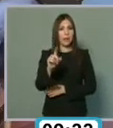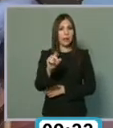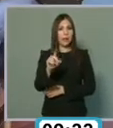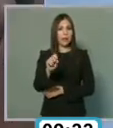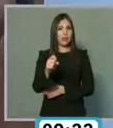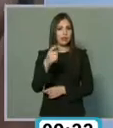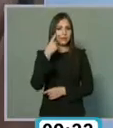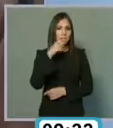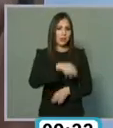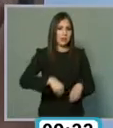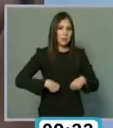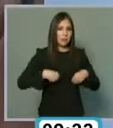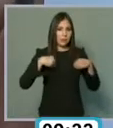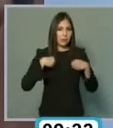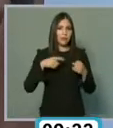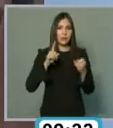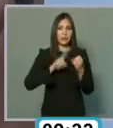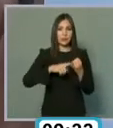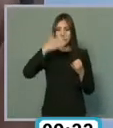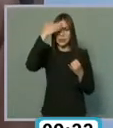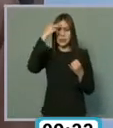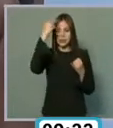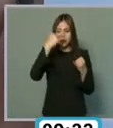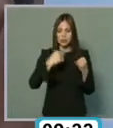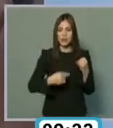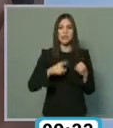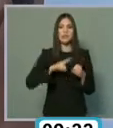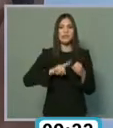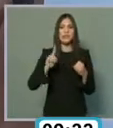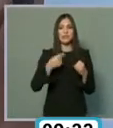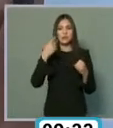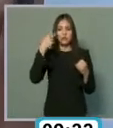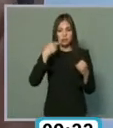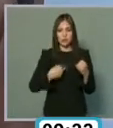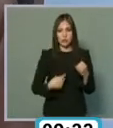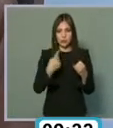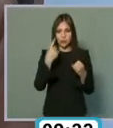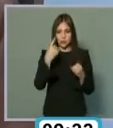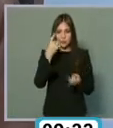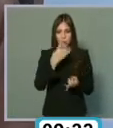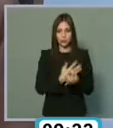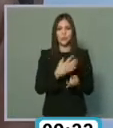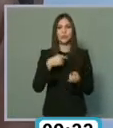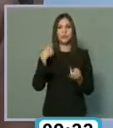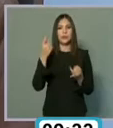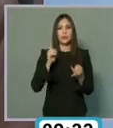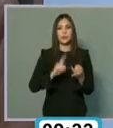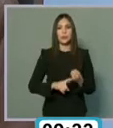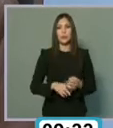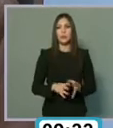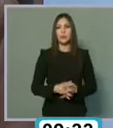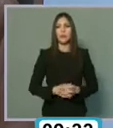son el autoconocimiento de sí mismo, luego posteriormente es